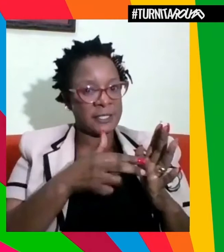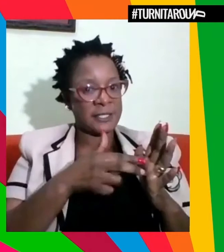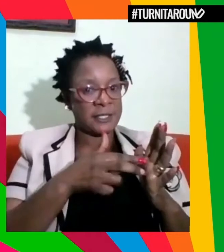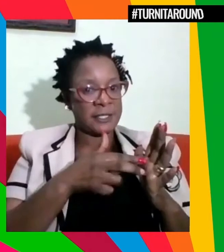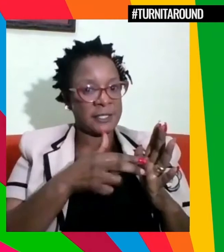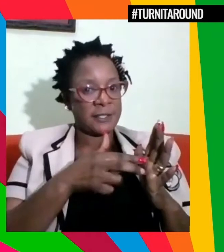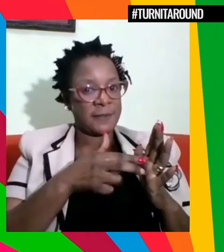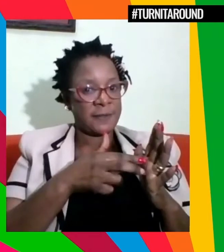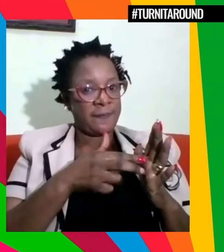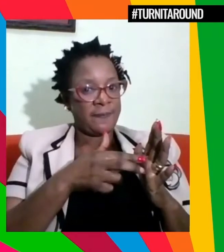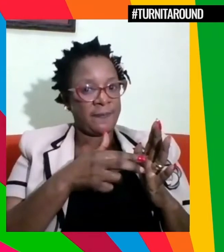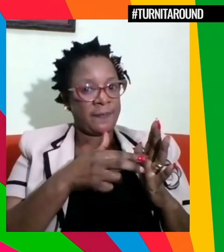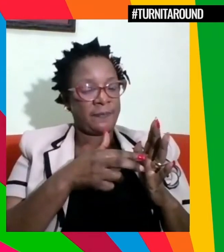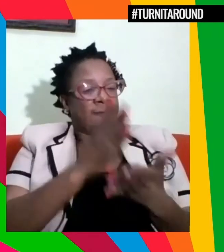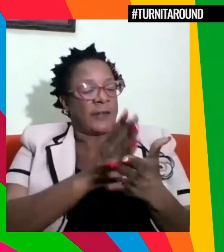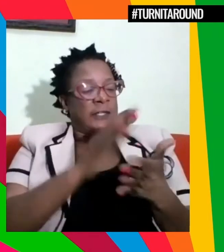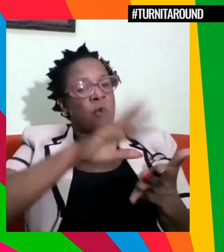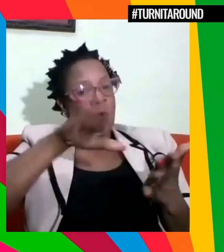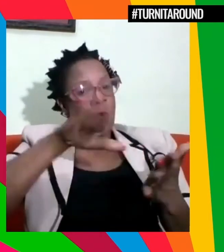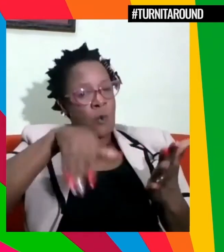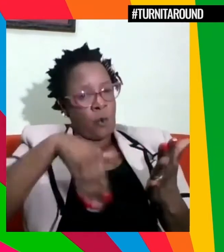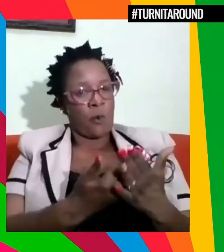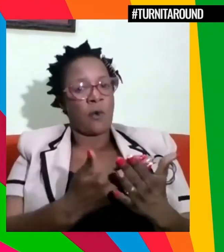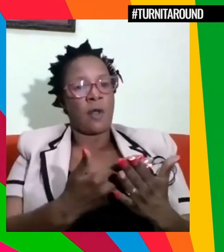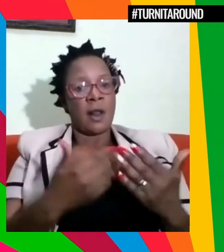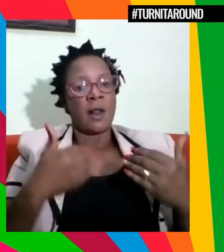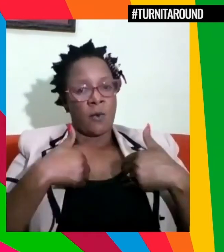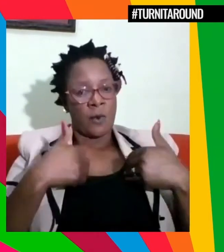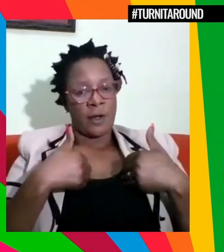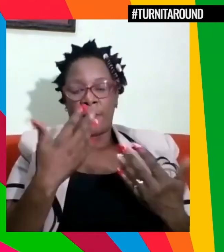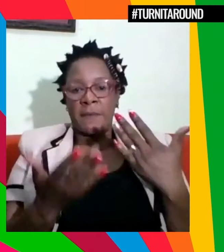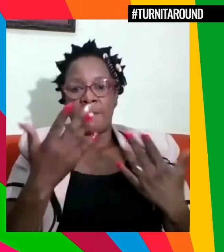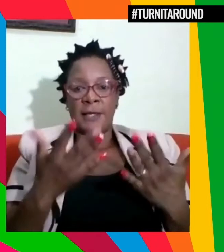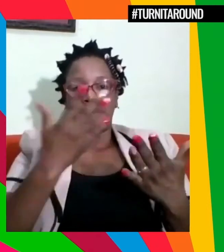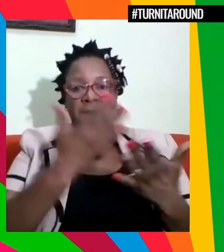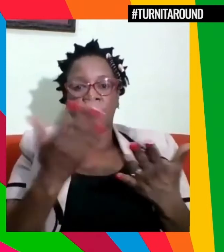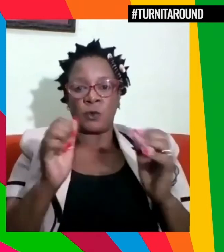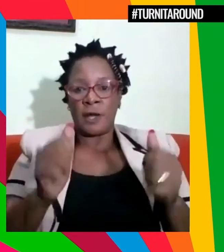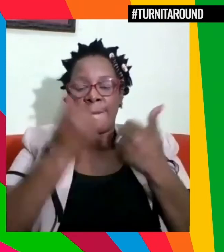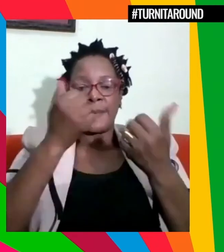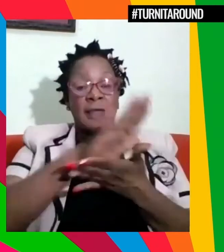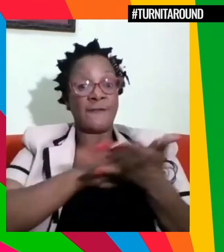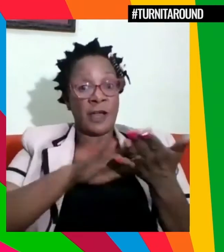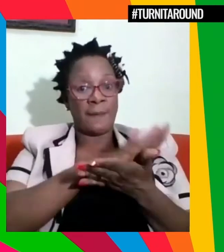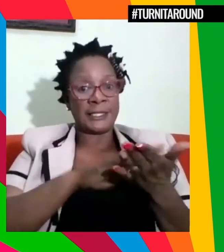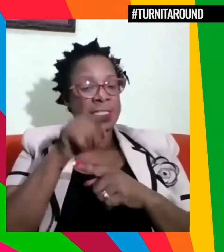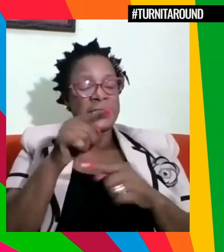significa que todos somos parte de lo mismo, simplemente porque yo nací en un entorno deportivo.